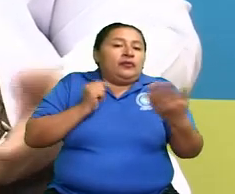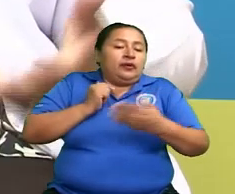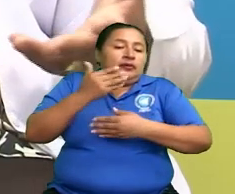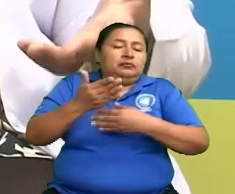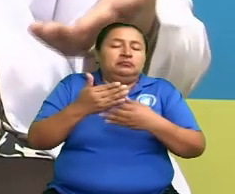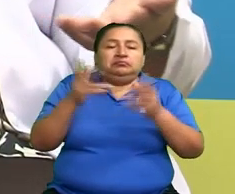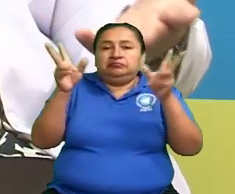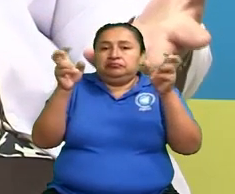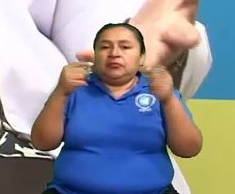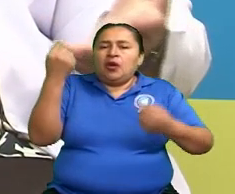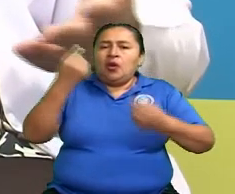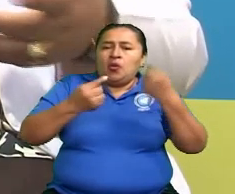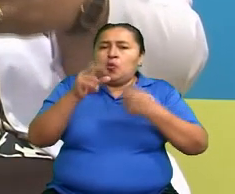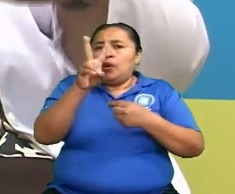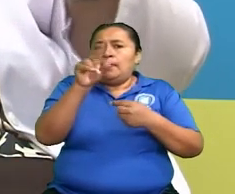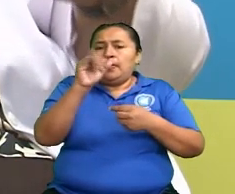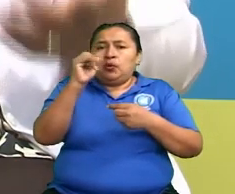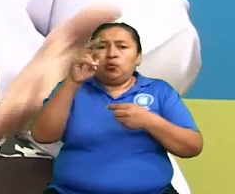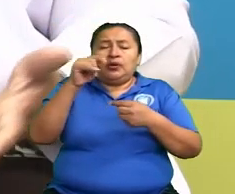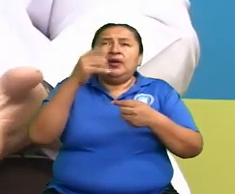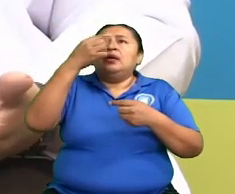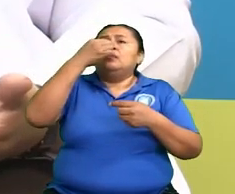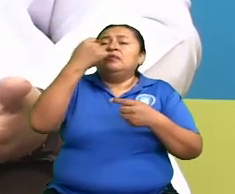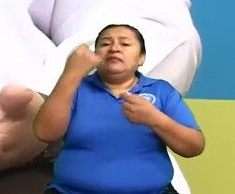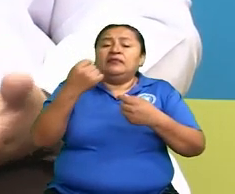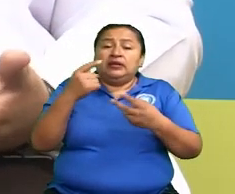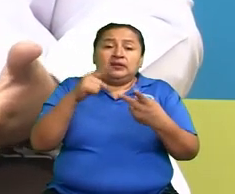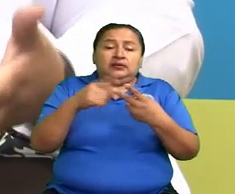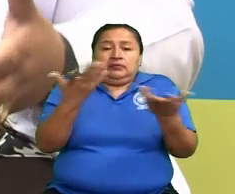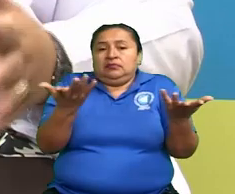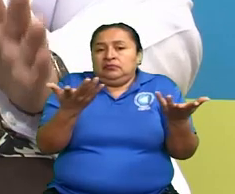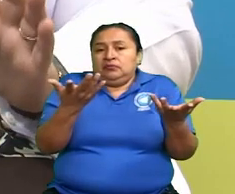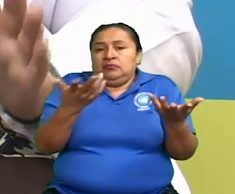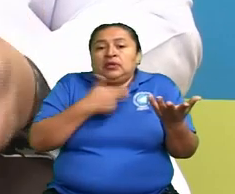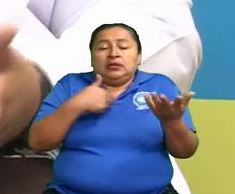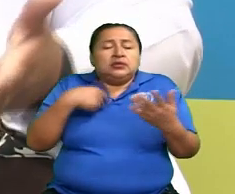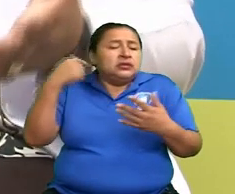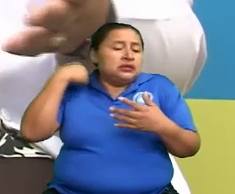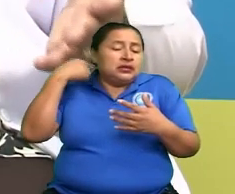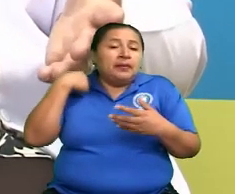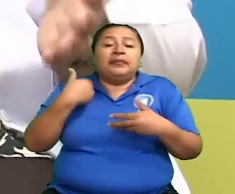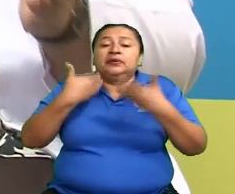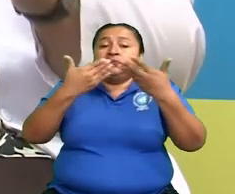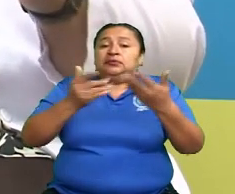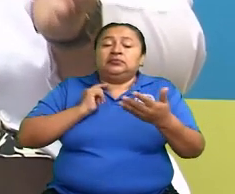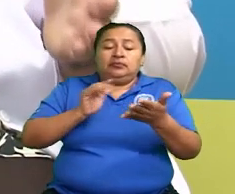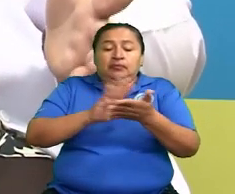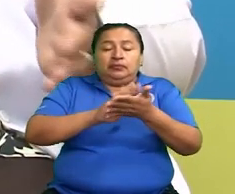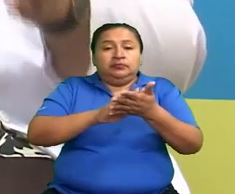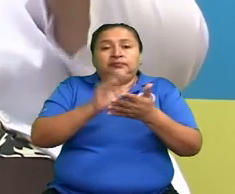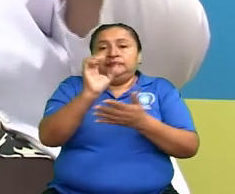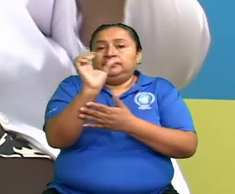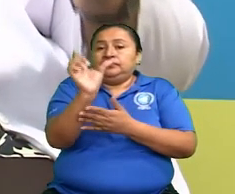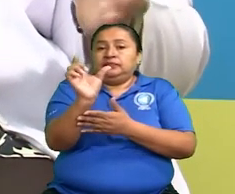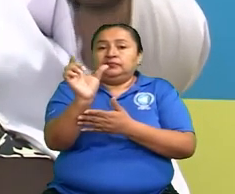Con respecto a qué vacuna me hace falta, qué vacuna le hace falta al niño, y siempre llevar pues a mano nuestro